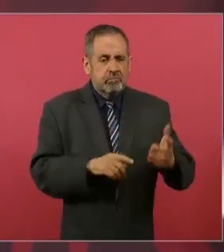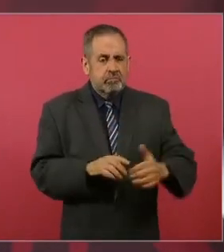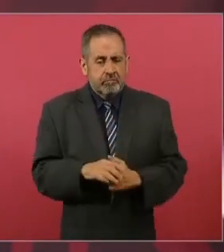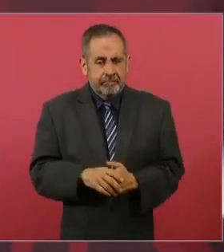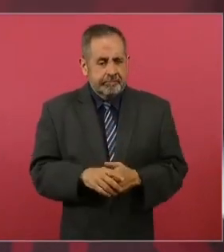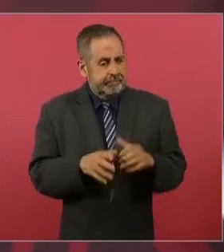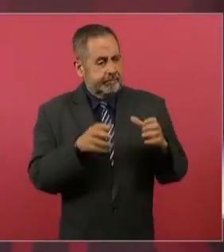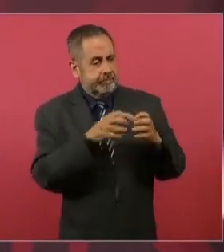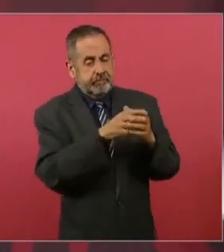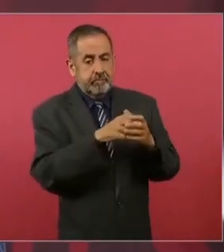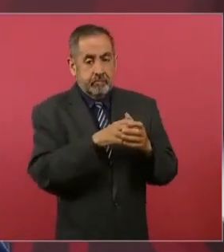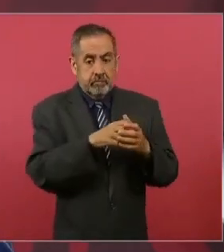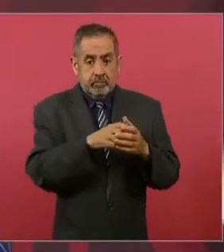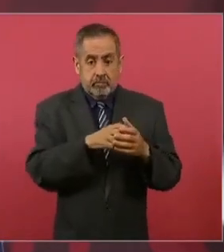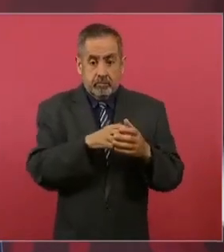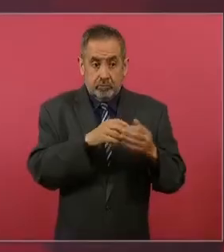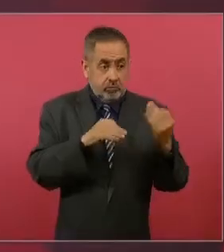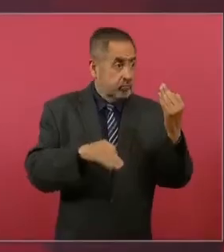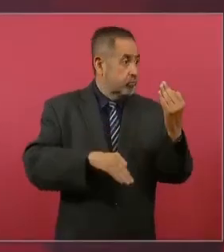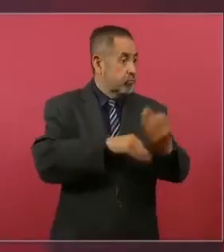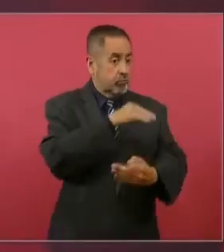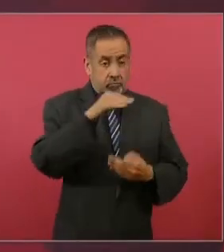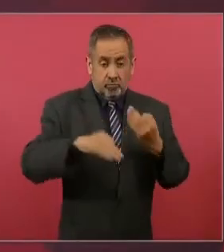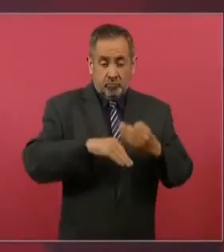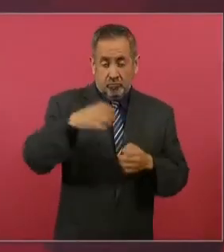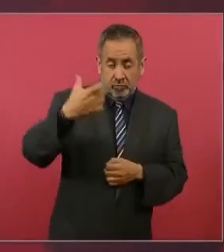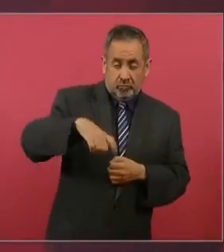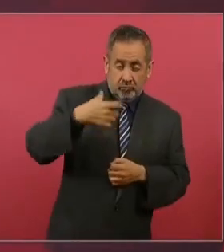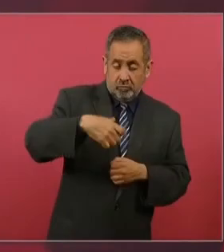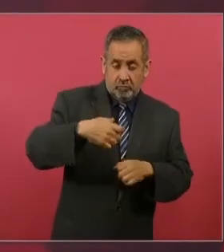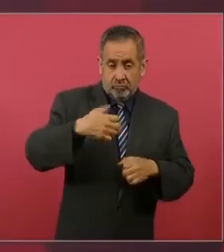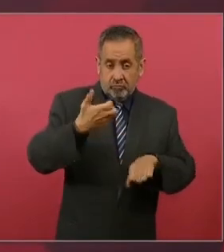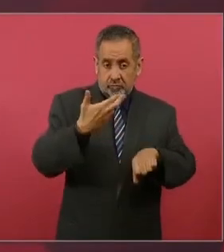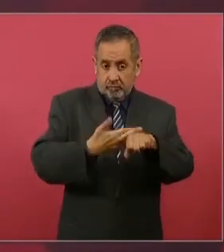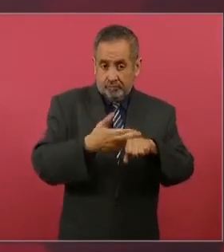La cúpula, no todos los empresarios, ya.